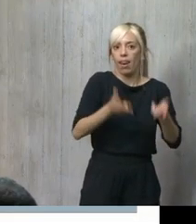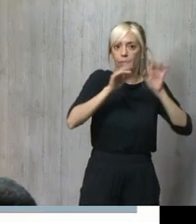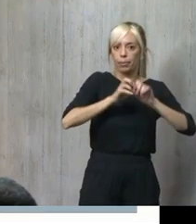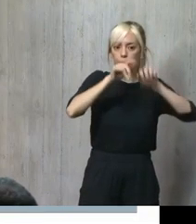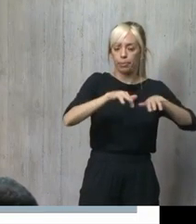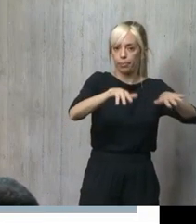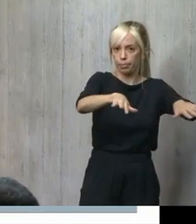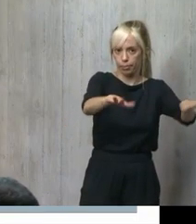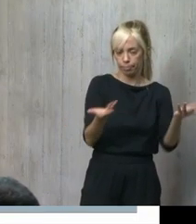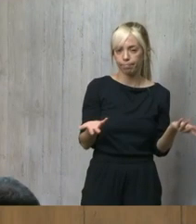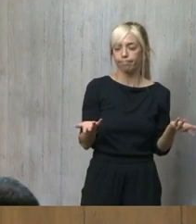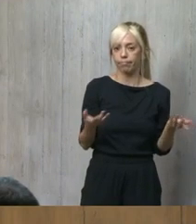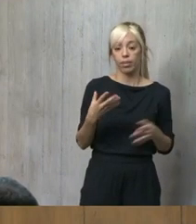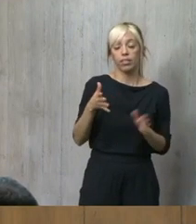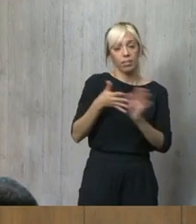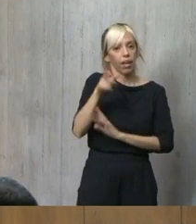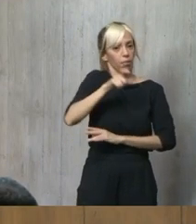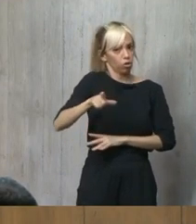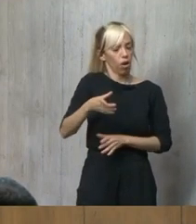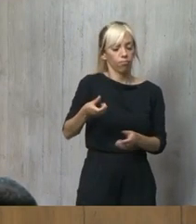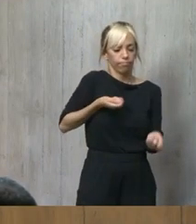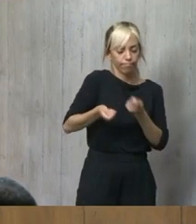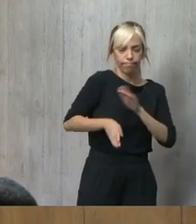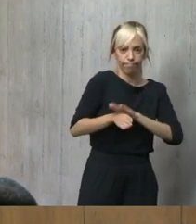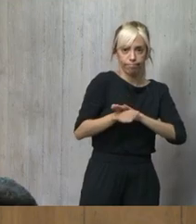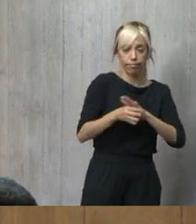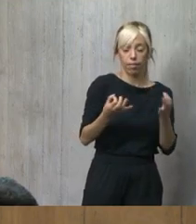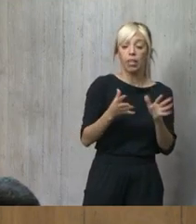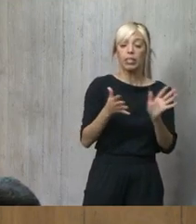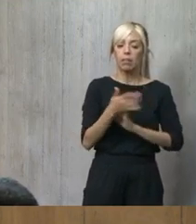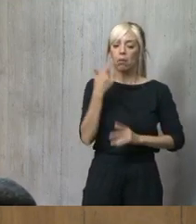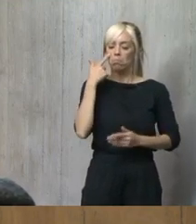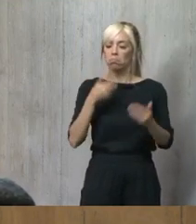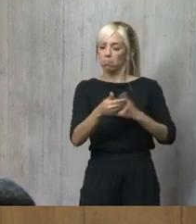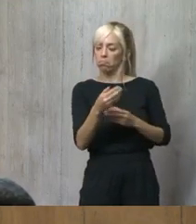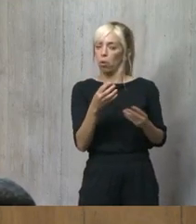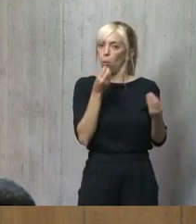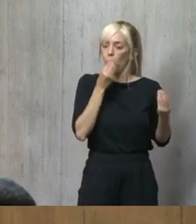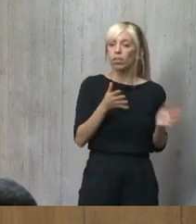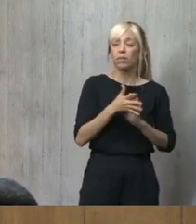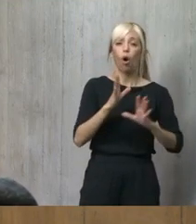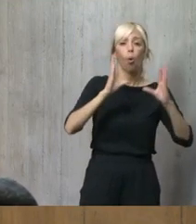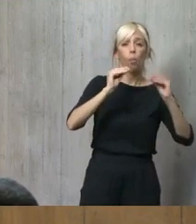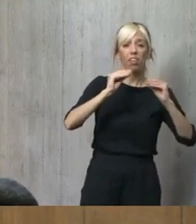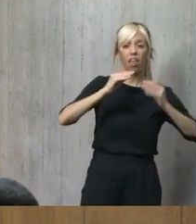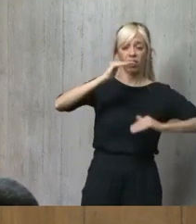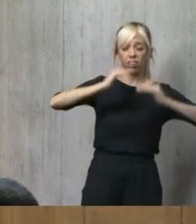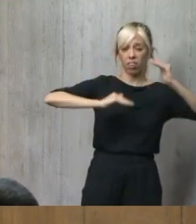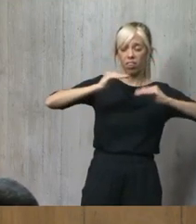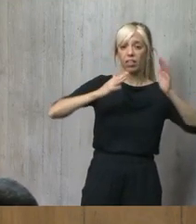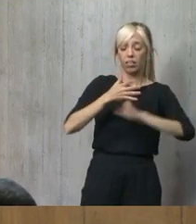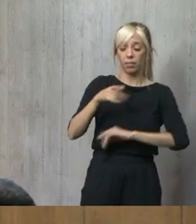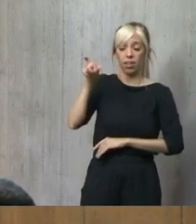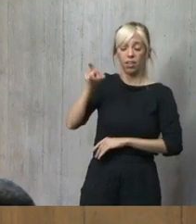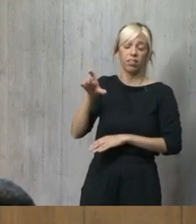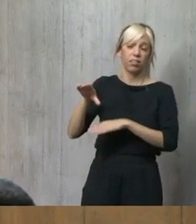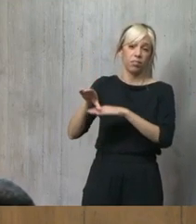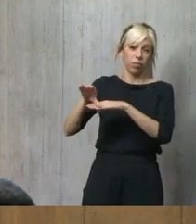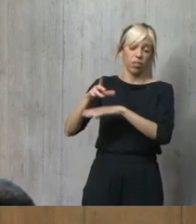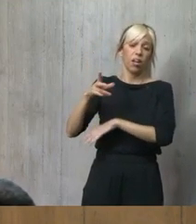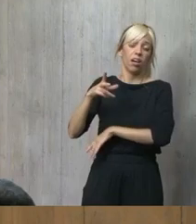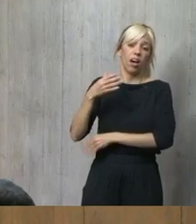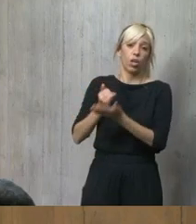libre avance, ¿vale? Las perspectivas son buenas, las humedades relativas, tenemos dos estaciones de agricultura de aquí del Cabildo, una que coincide